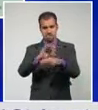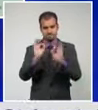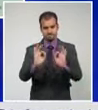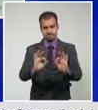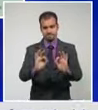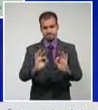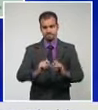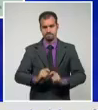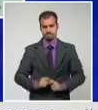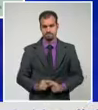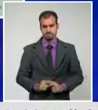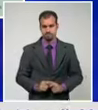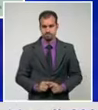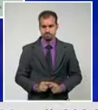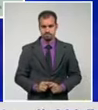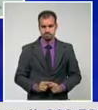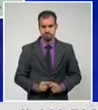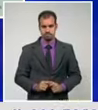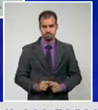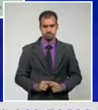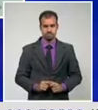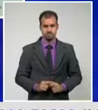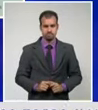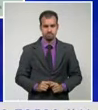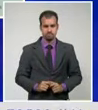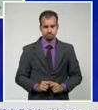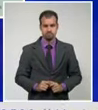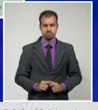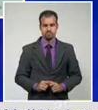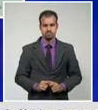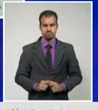elevadas prácticamente en todos sus municipios.